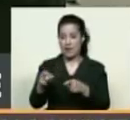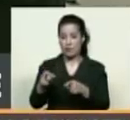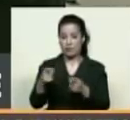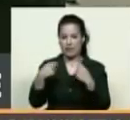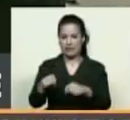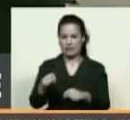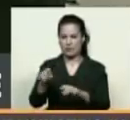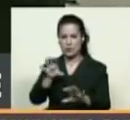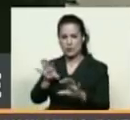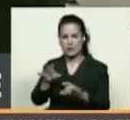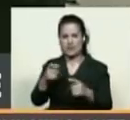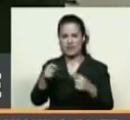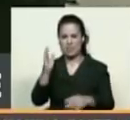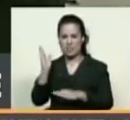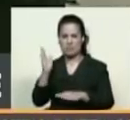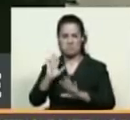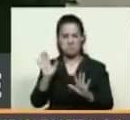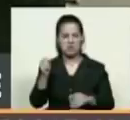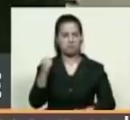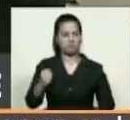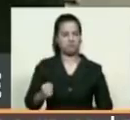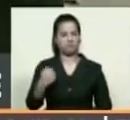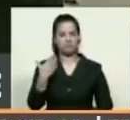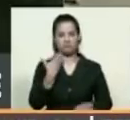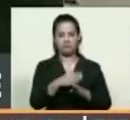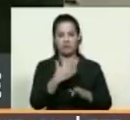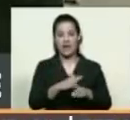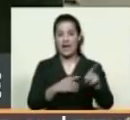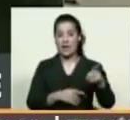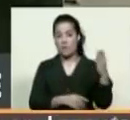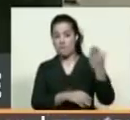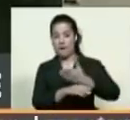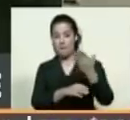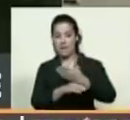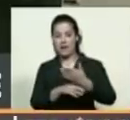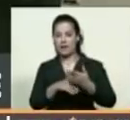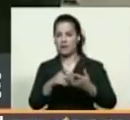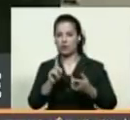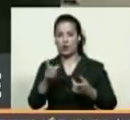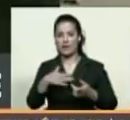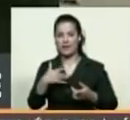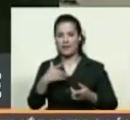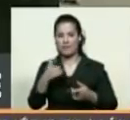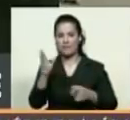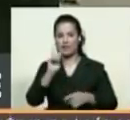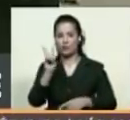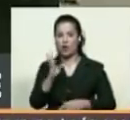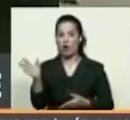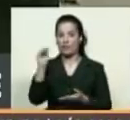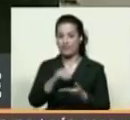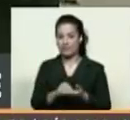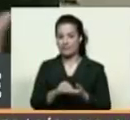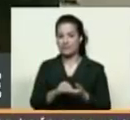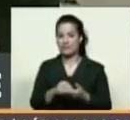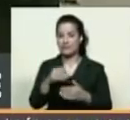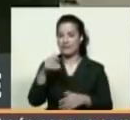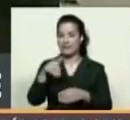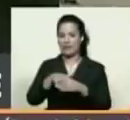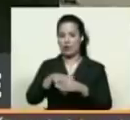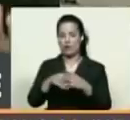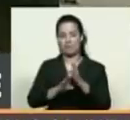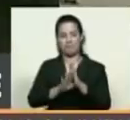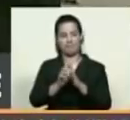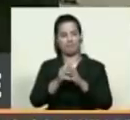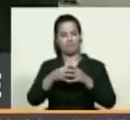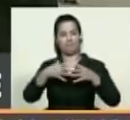y amenazarlo a través de todo tipo de medidas coercitivas para impedir justamente que Venezuela se desarrolle